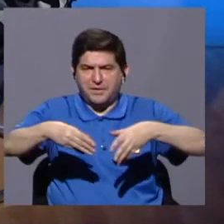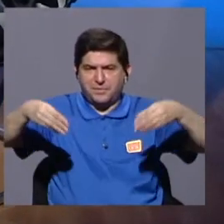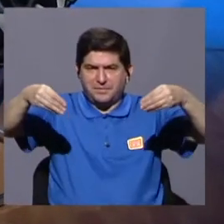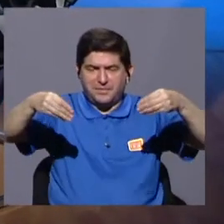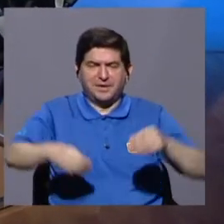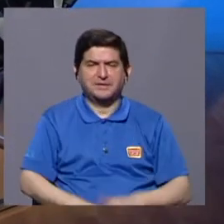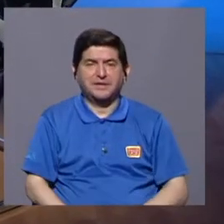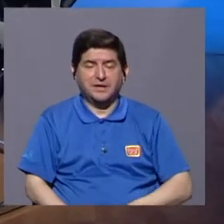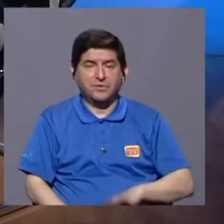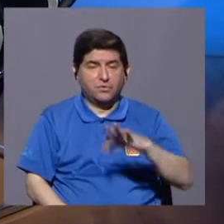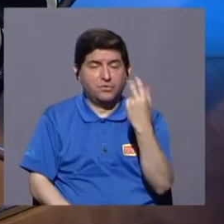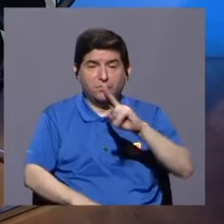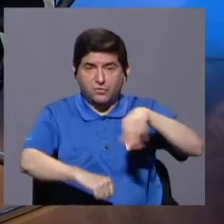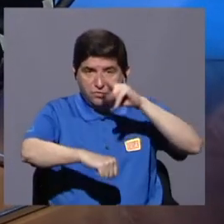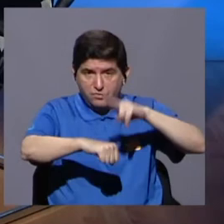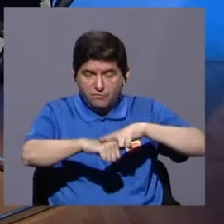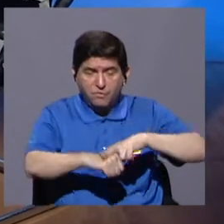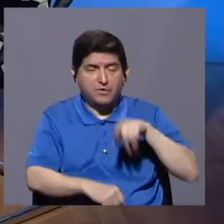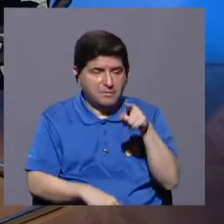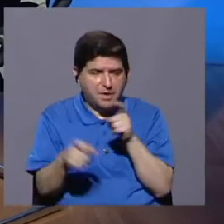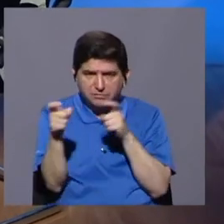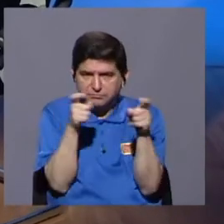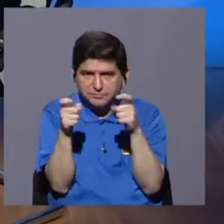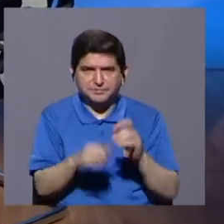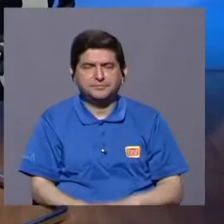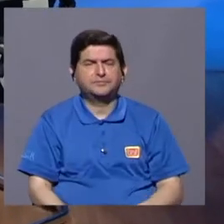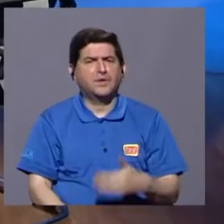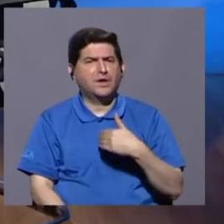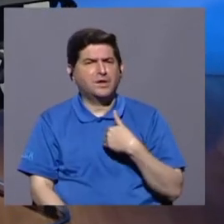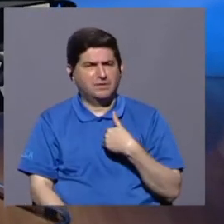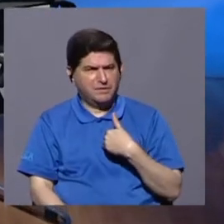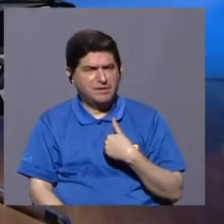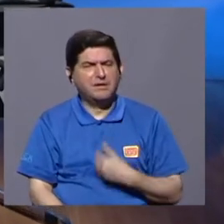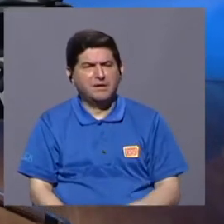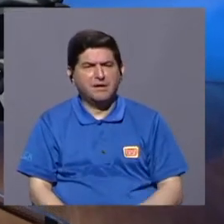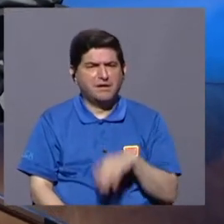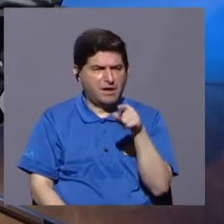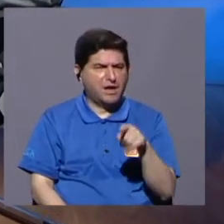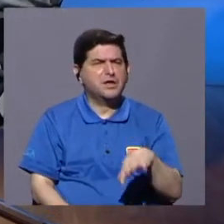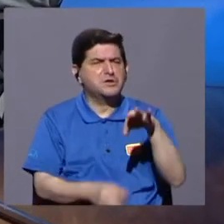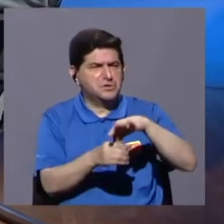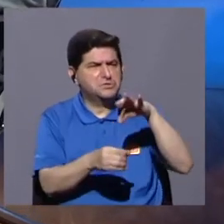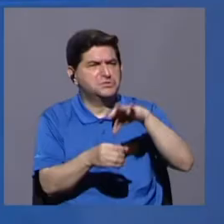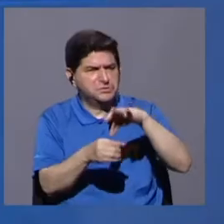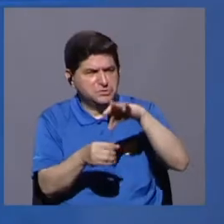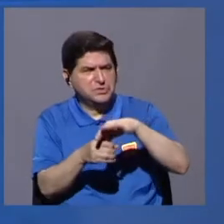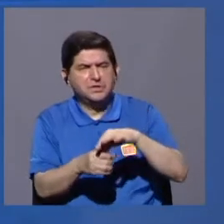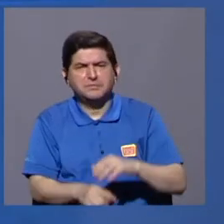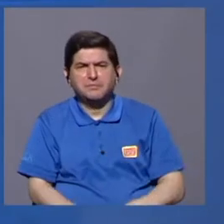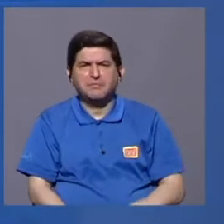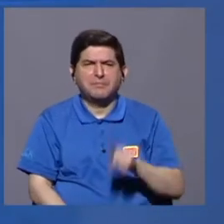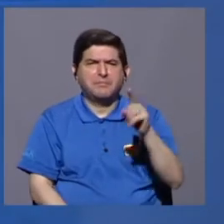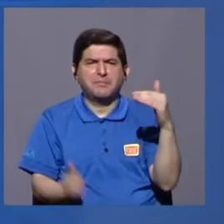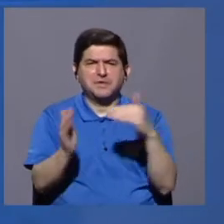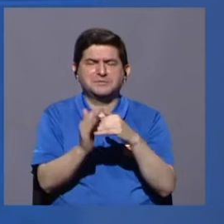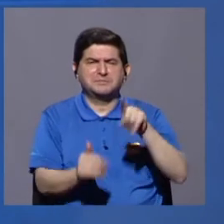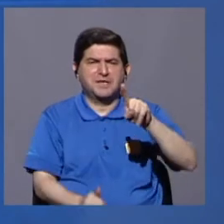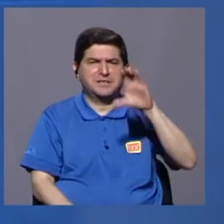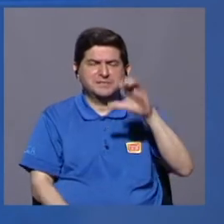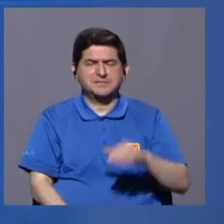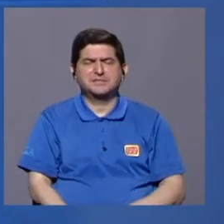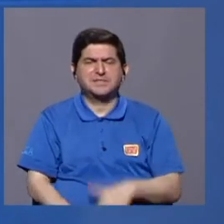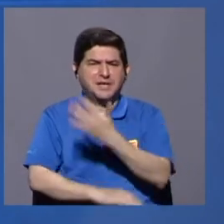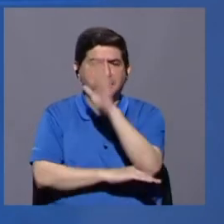de manera orgánica estos cultivos. Y tienen grandes cantidades, o sea, ellos siembran más o menos unos 1.100 plantas en